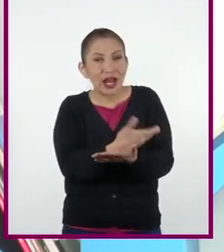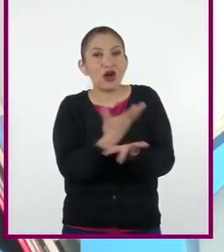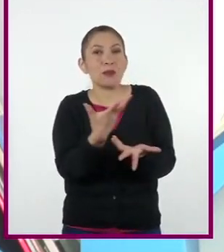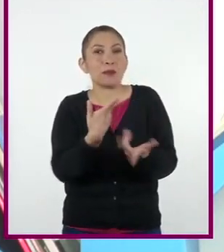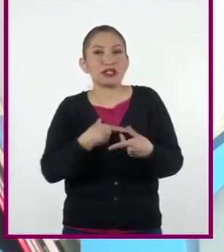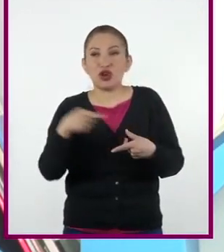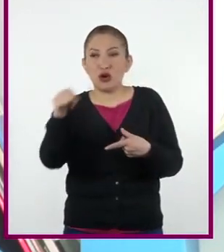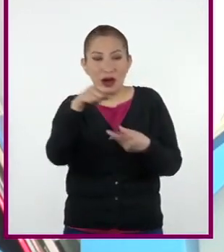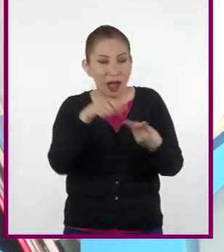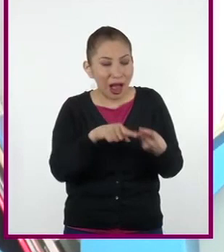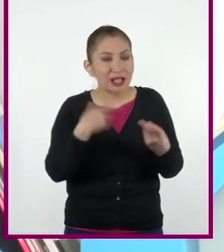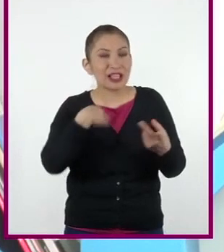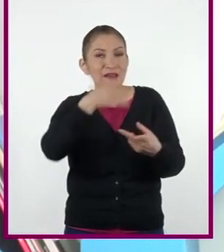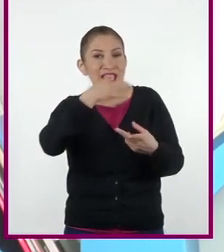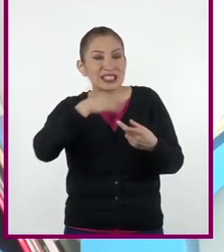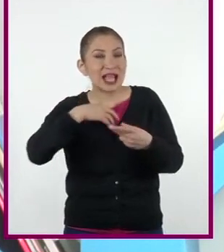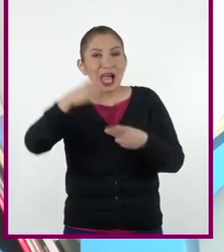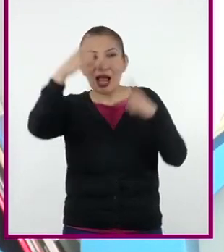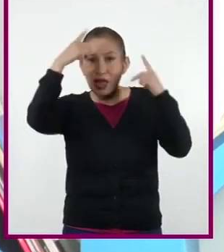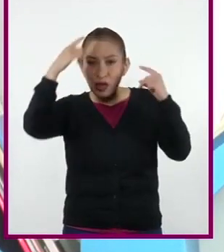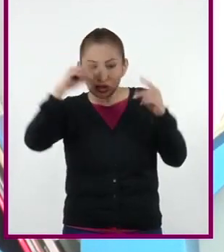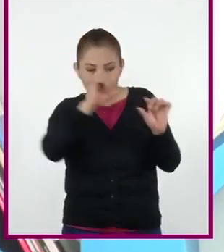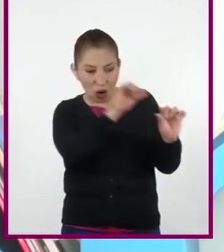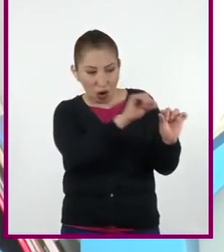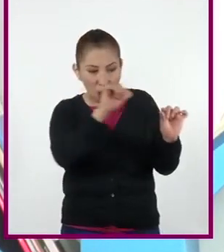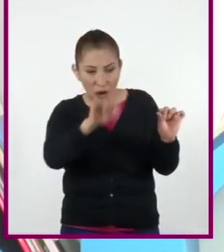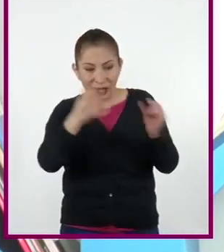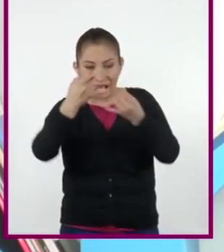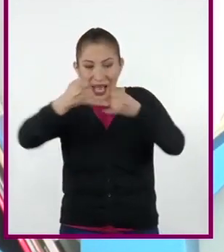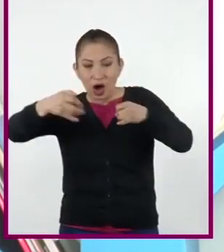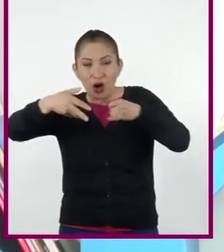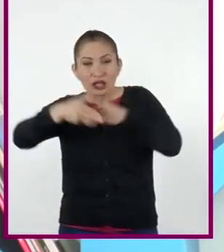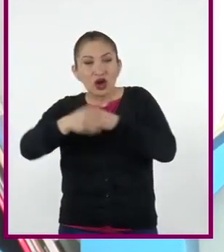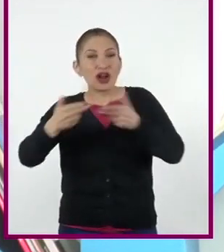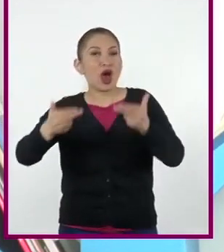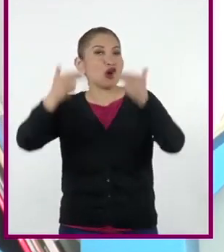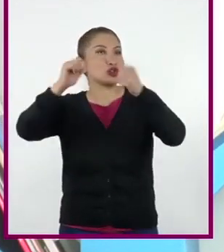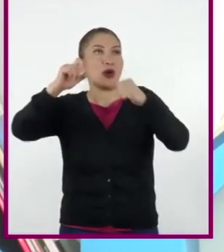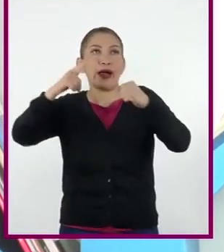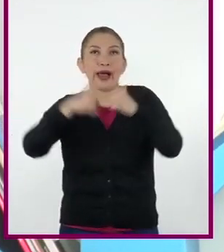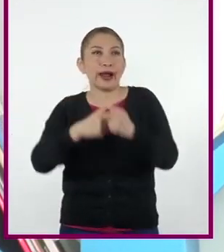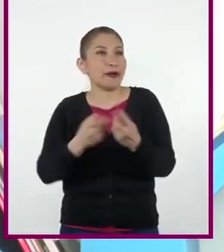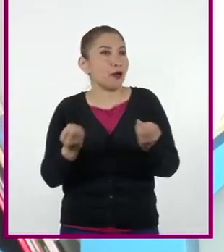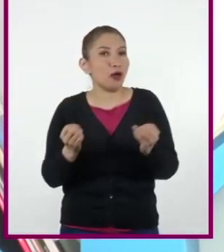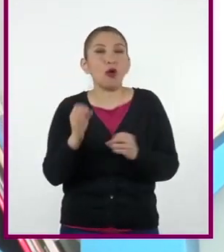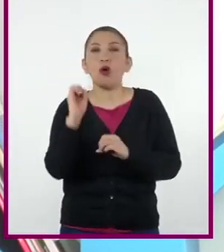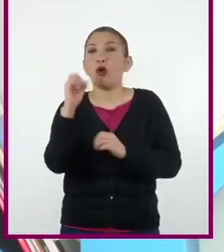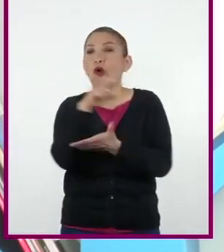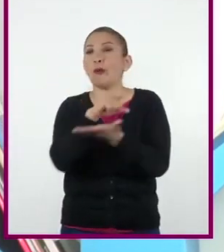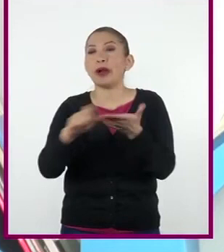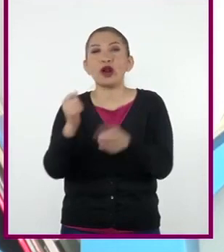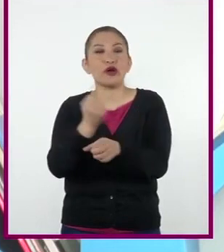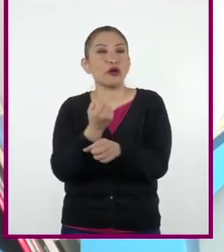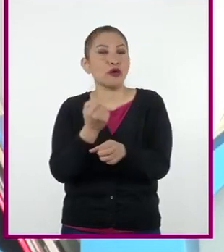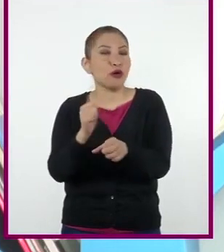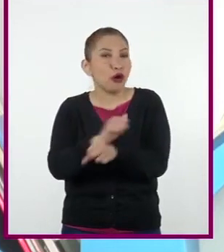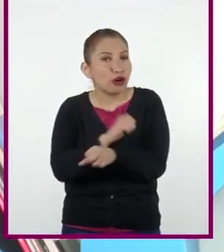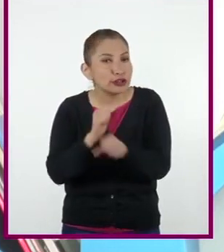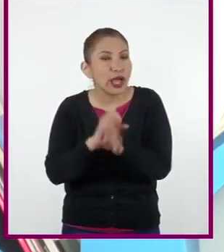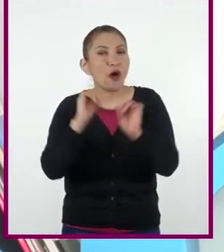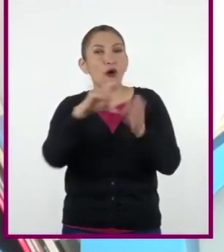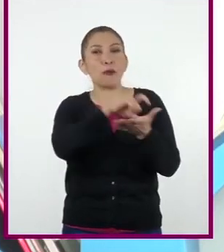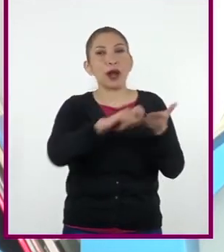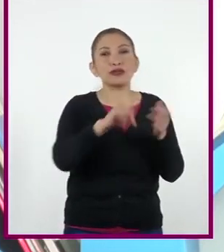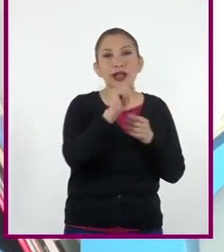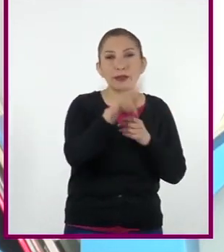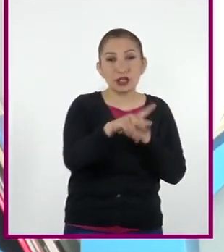nacimientos, fiestas, graduaciones, inauguración de algún negocio, cuando compraron un carro o una